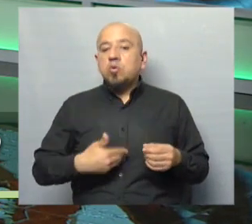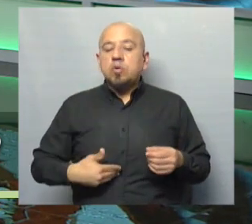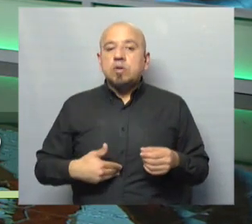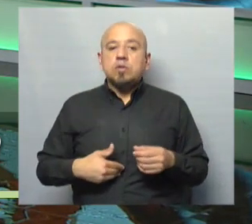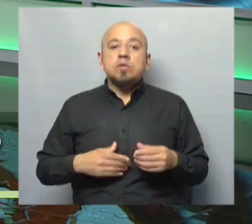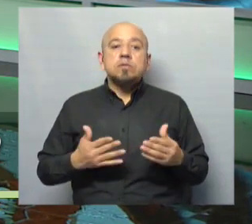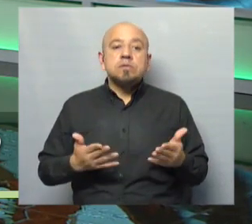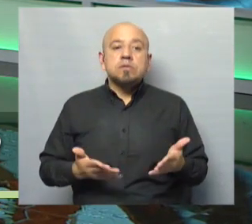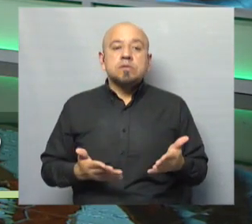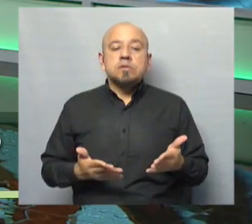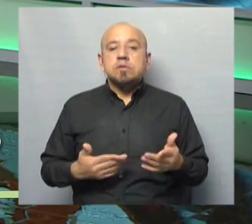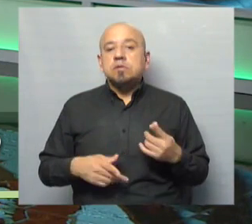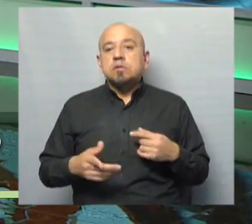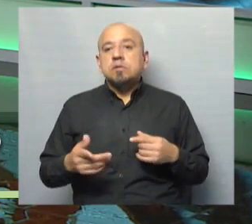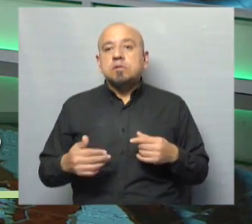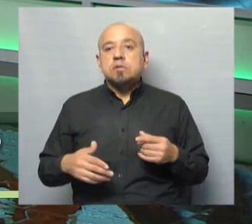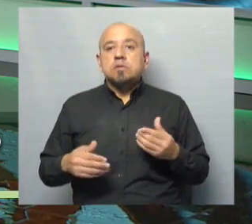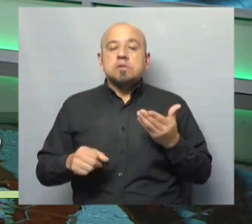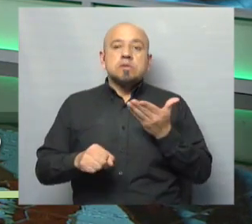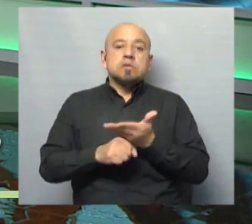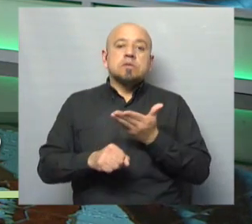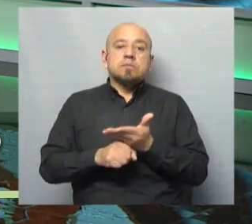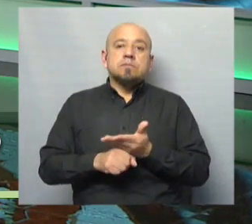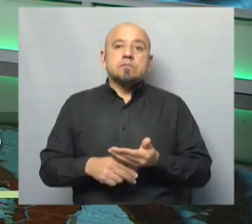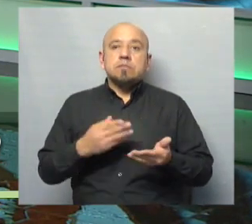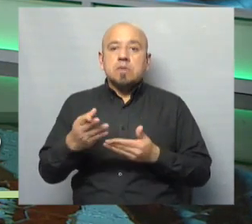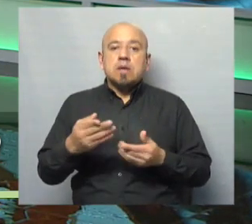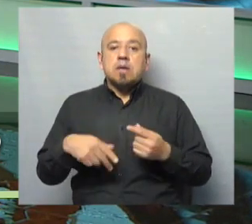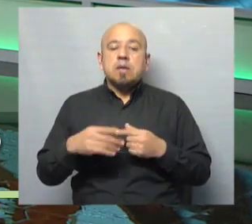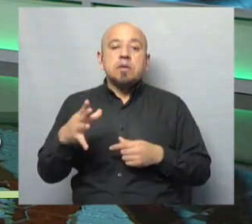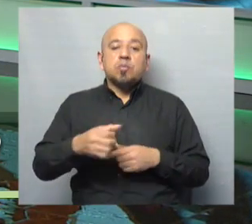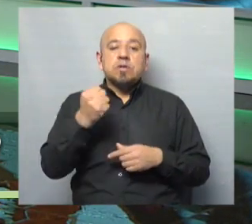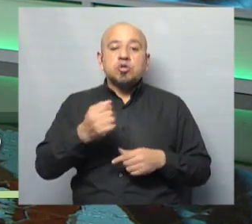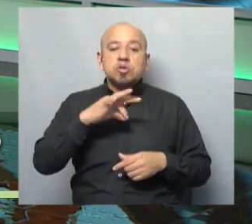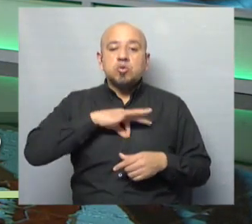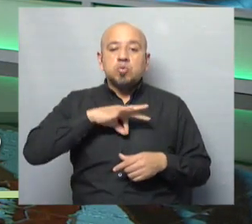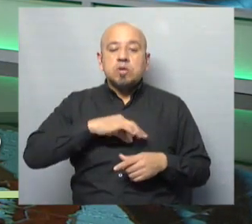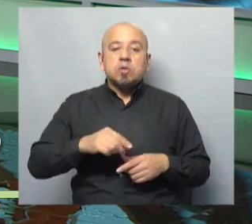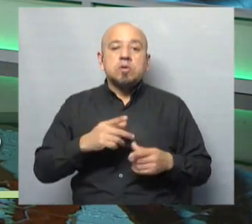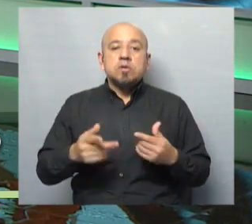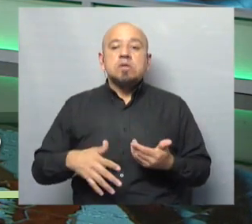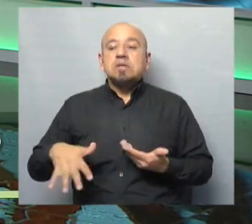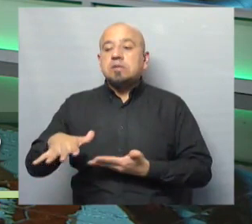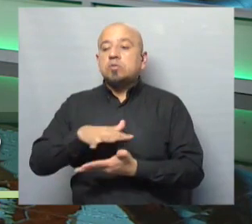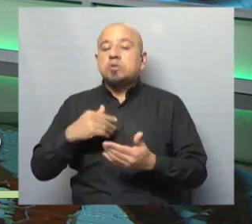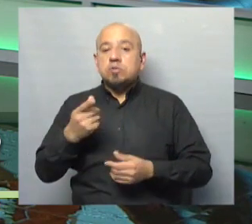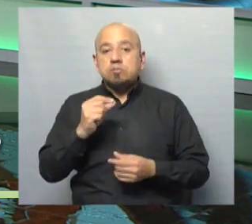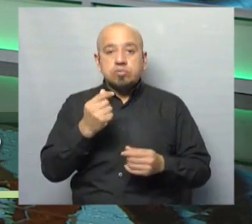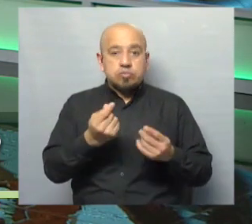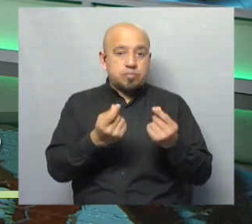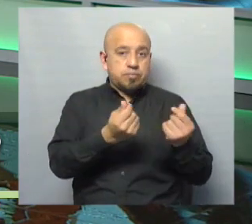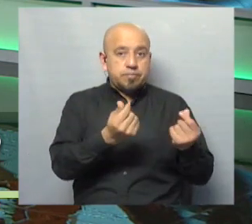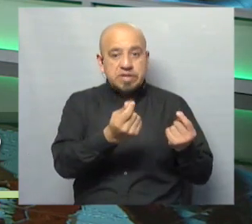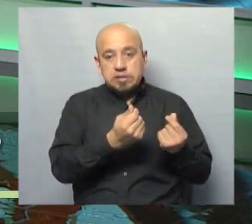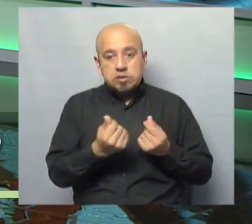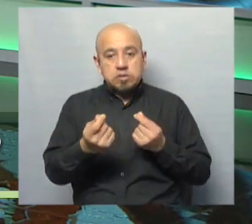a responder ante las demandas que se vienen de la recuperación salarial ante la coyuntura del aumento de precios sea por